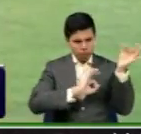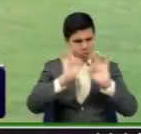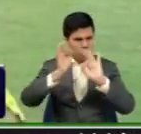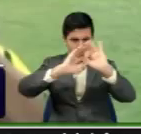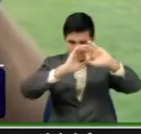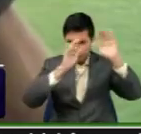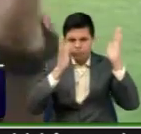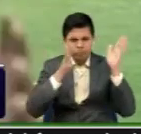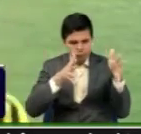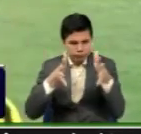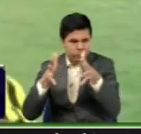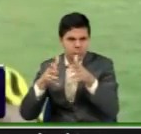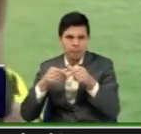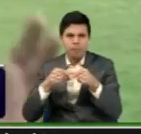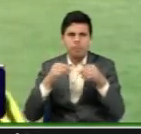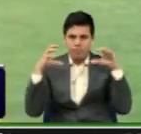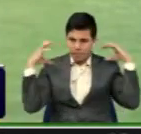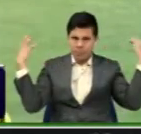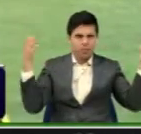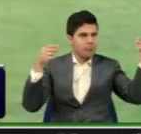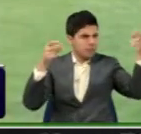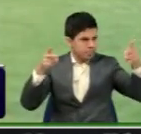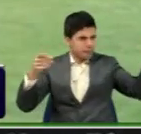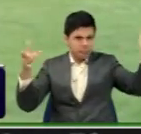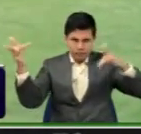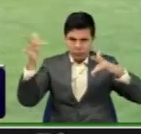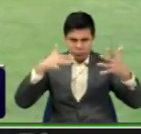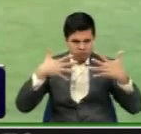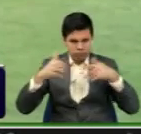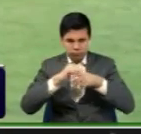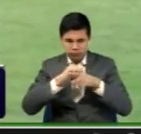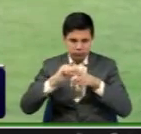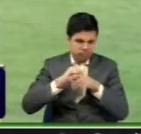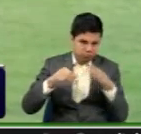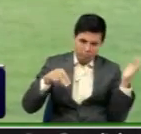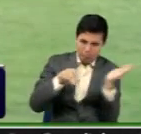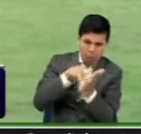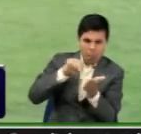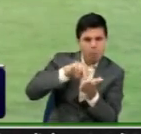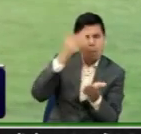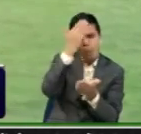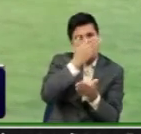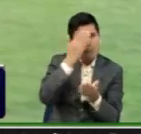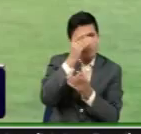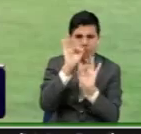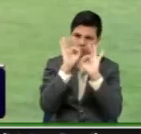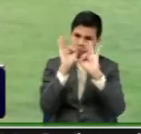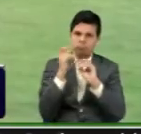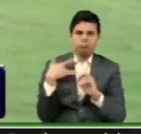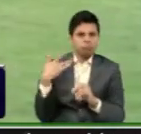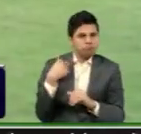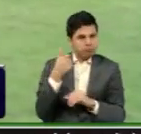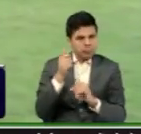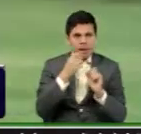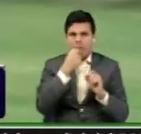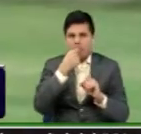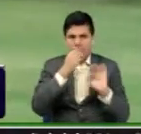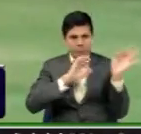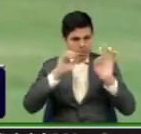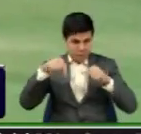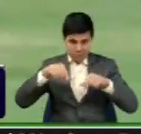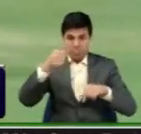el estadio, consiguieron unos jugadores que nos trabajaron muy bien la parte dramática de la jugada y un auditorio excelente. Muy bien lo de la logística y lo de los árbitros